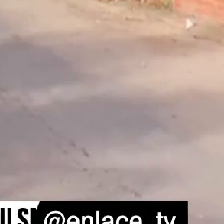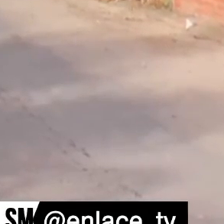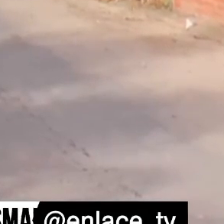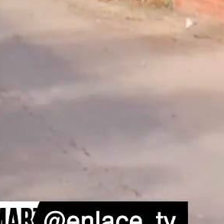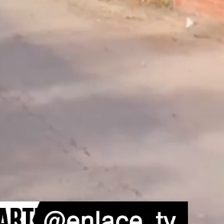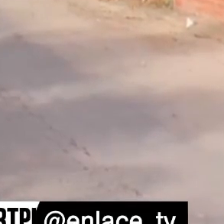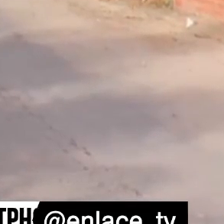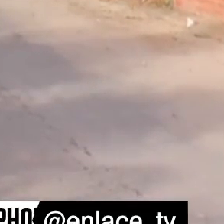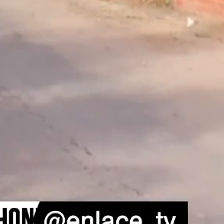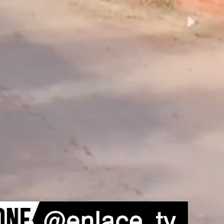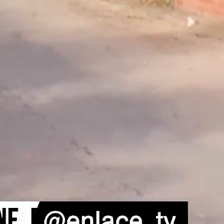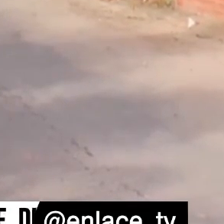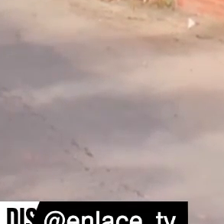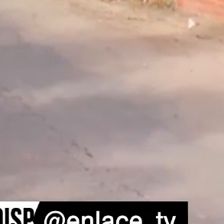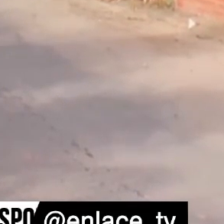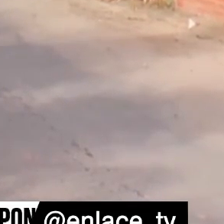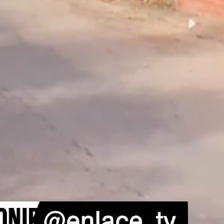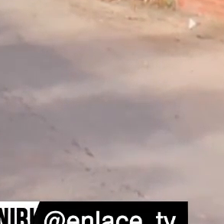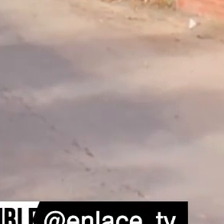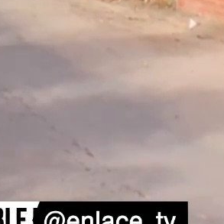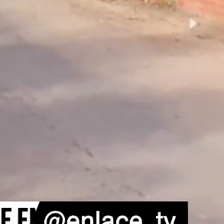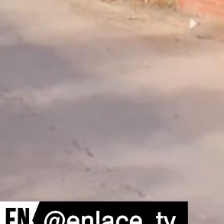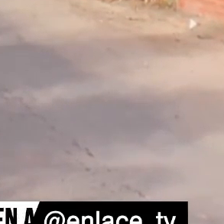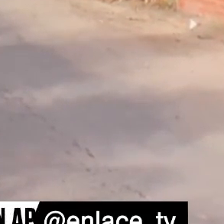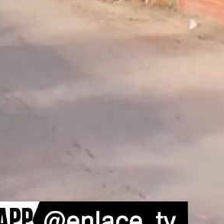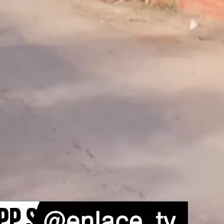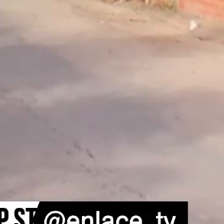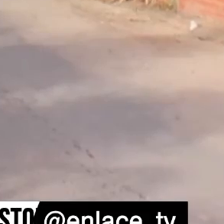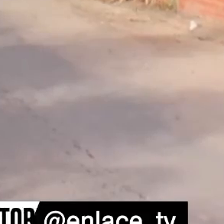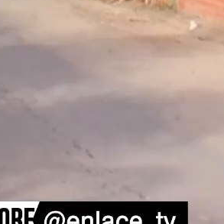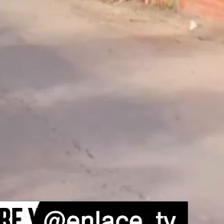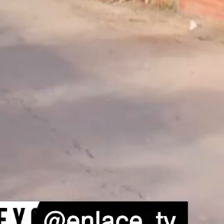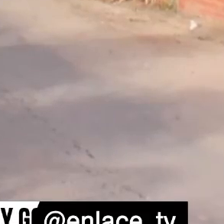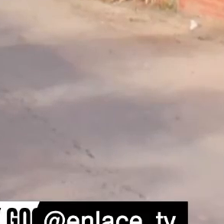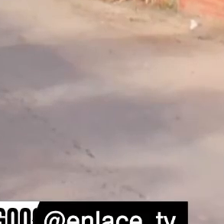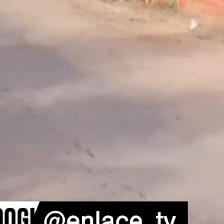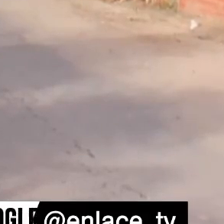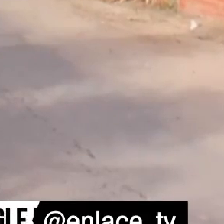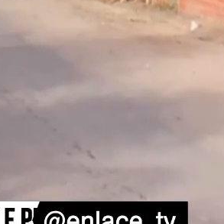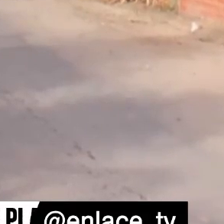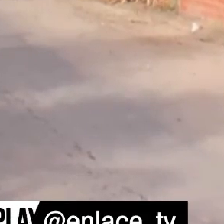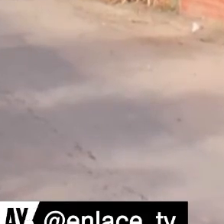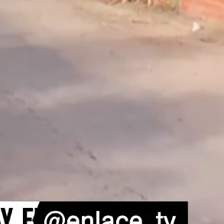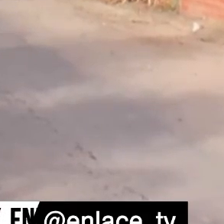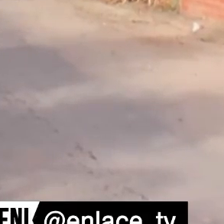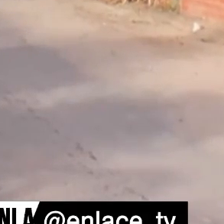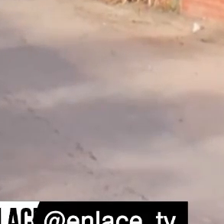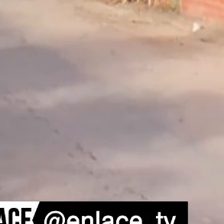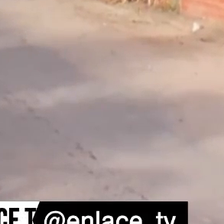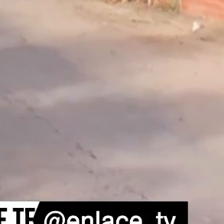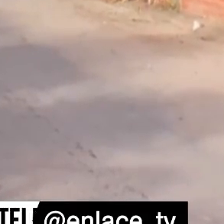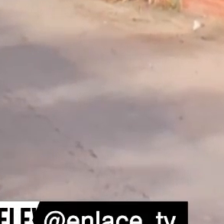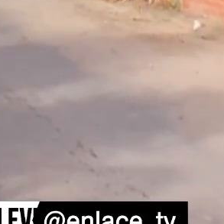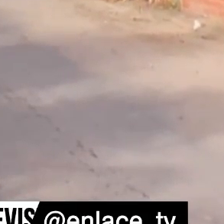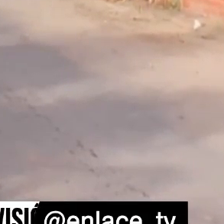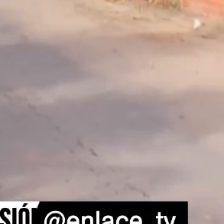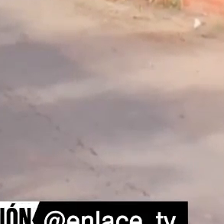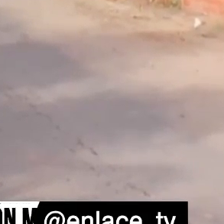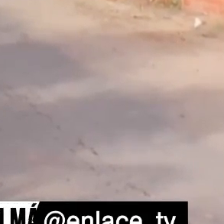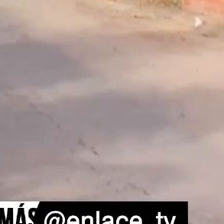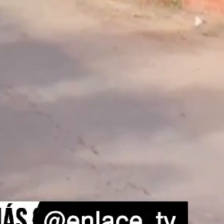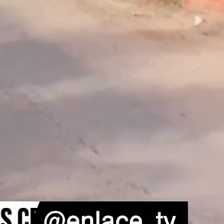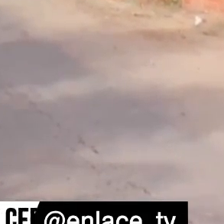de basuras. Aquí depositan escombros, igualmente residuos de alimentos y hasta animales muertos podemos encontrar